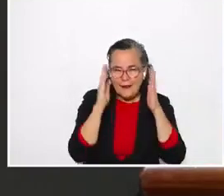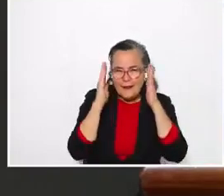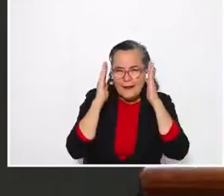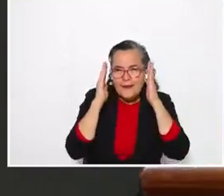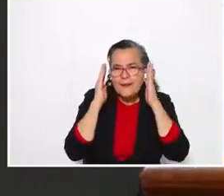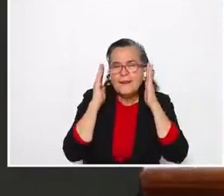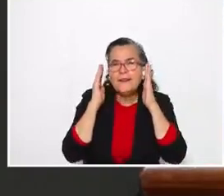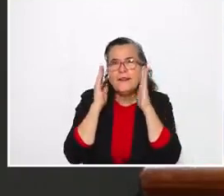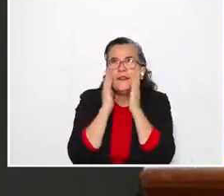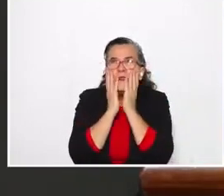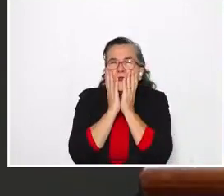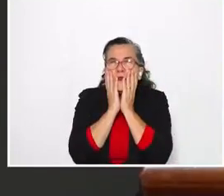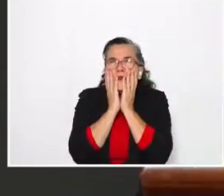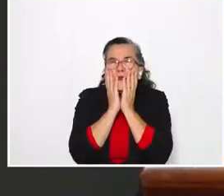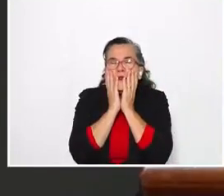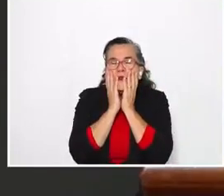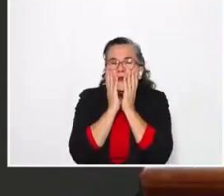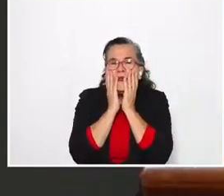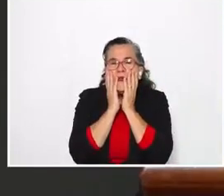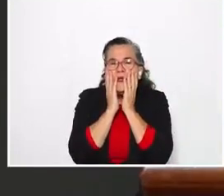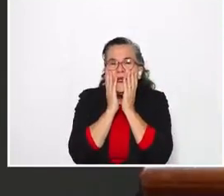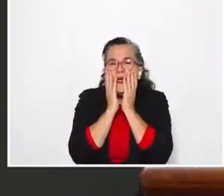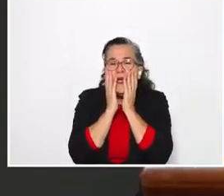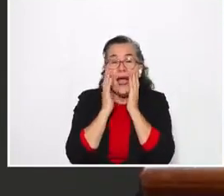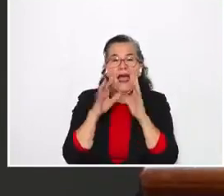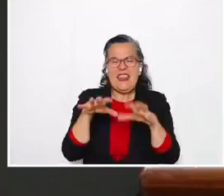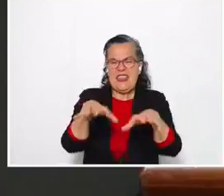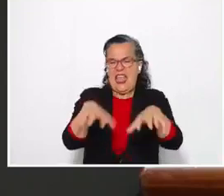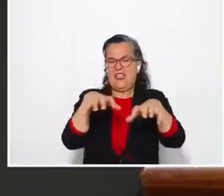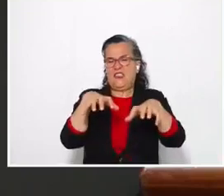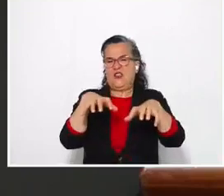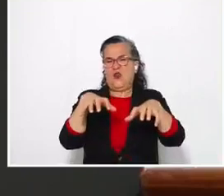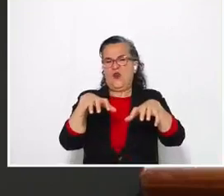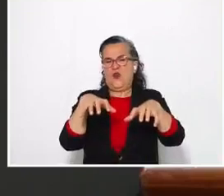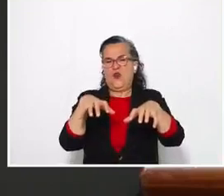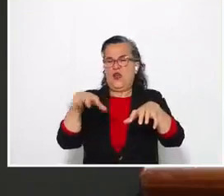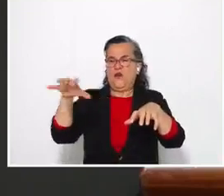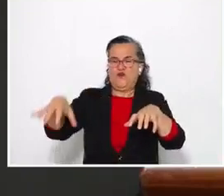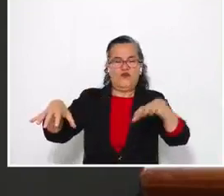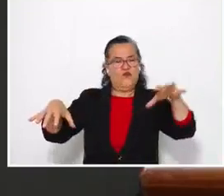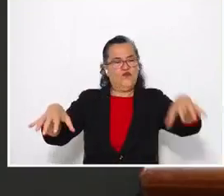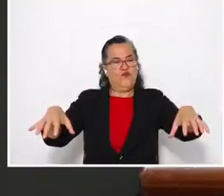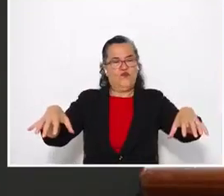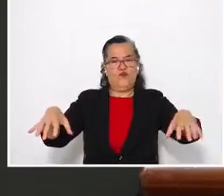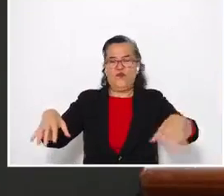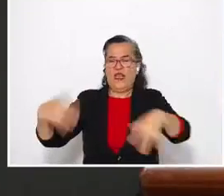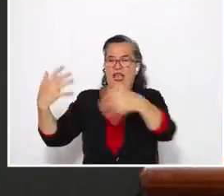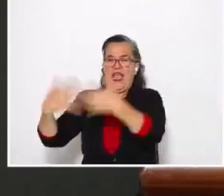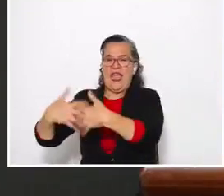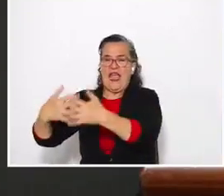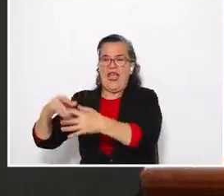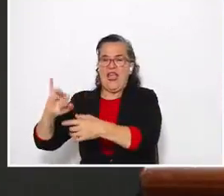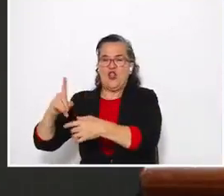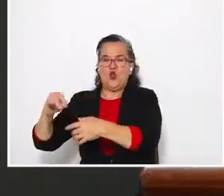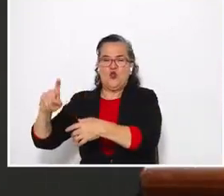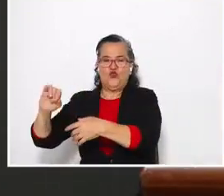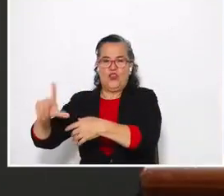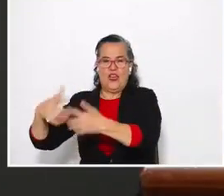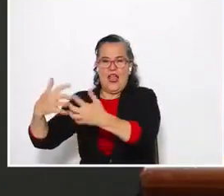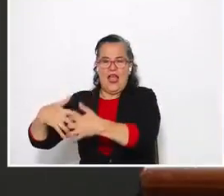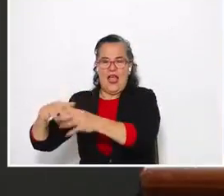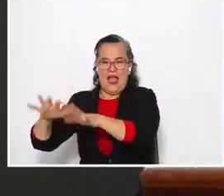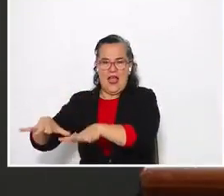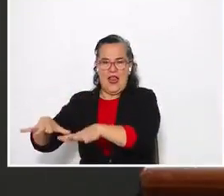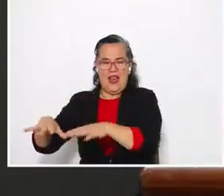que existe en este momento entre el sector industrial o el sector empresarial